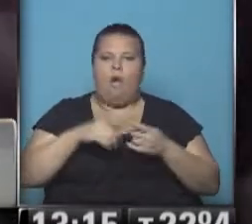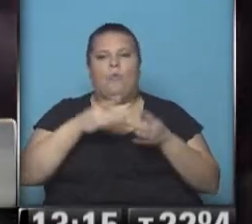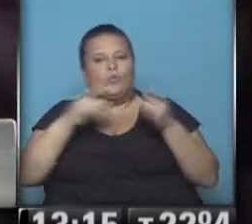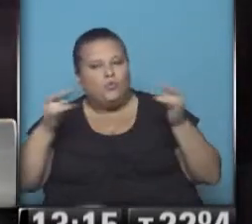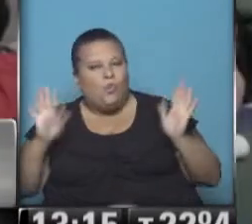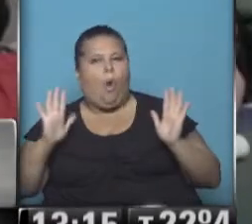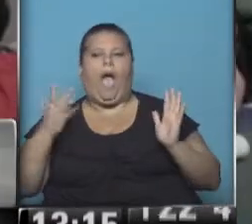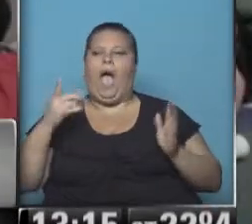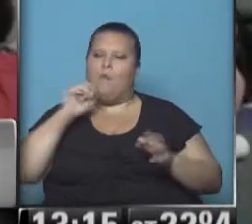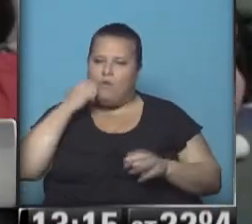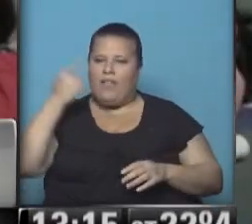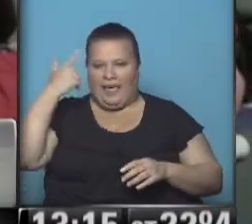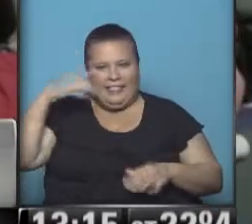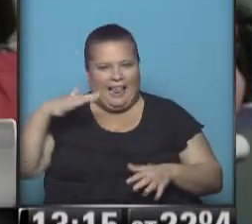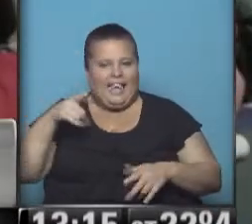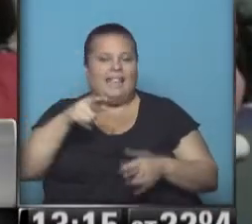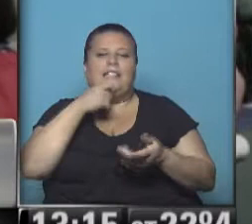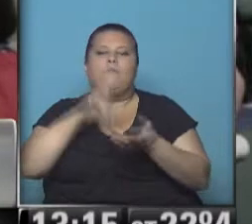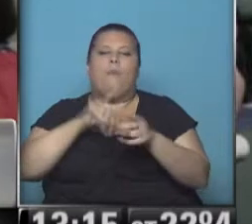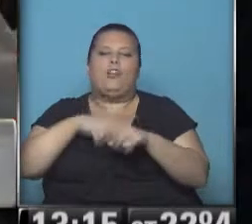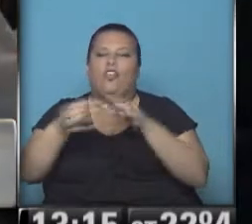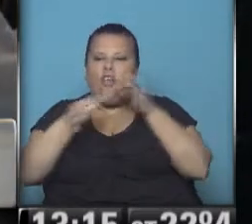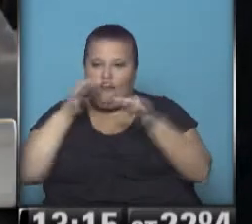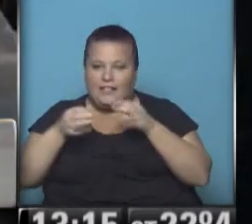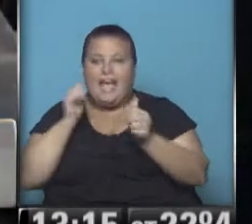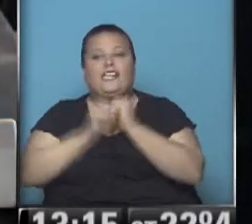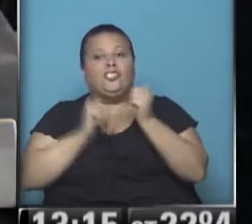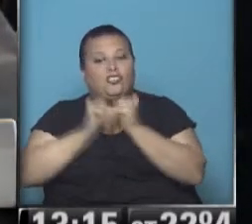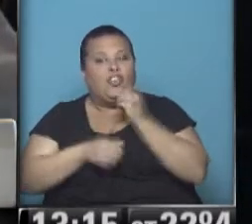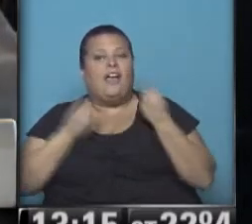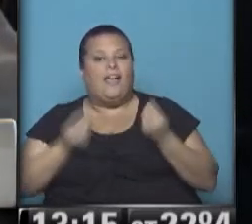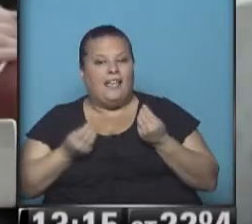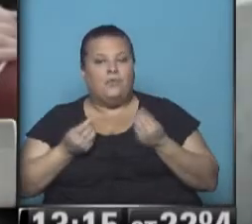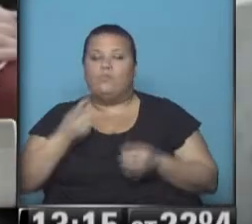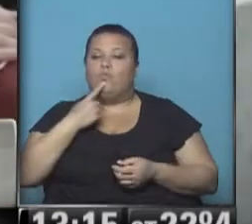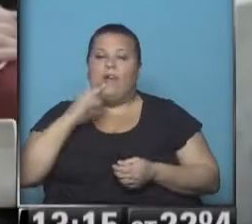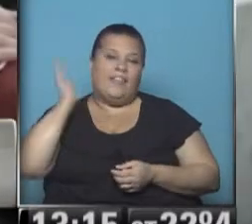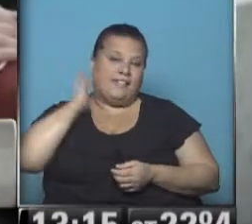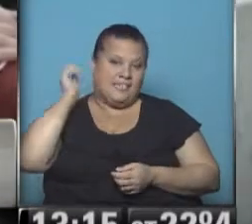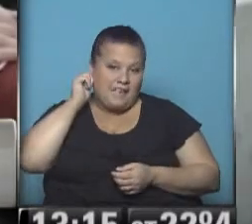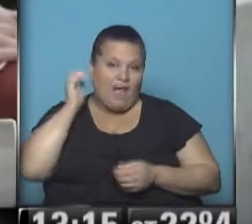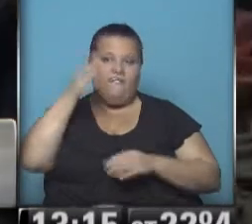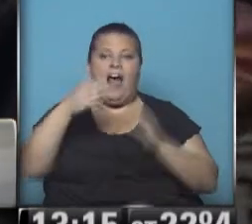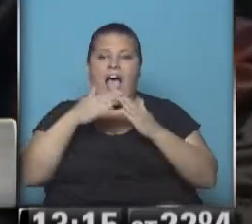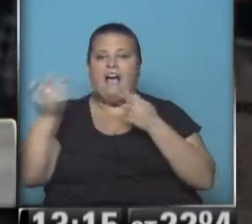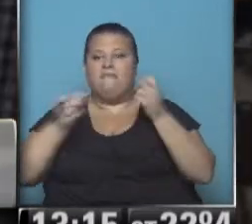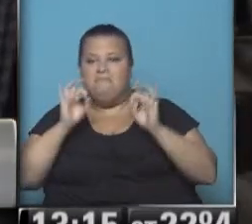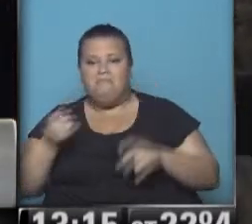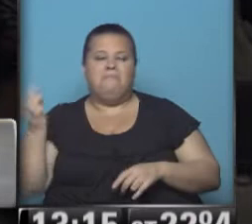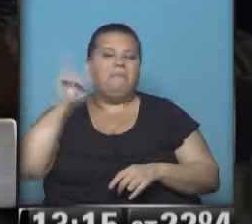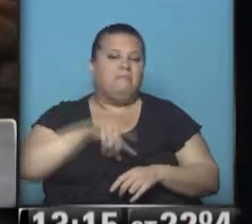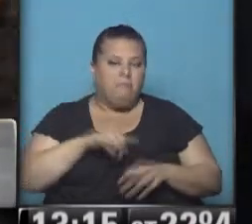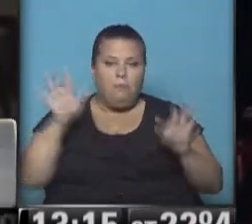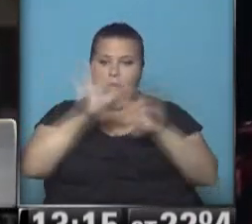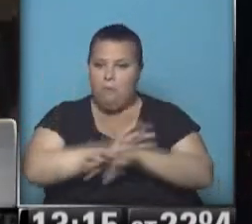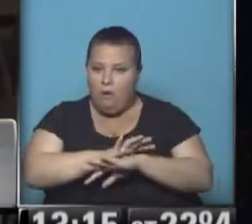sutil, es muy inteligente Regman a la hora de los diálogos. La historia que el disparador es un chico, 16 años, llega a la casa después de bailar, toda una situación que